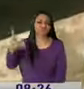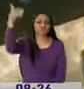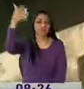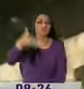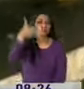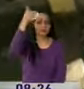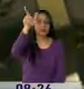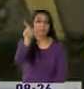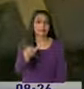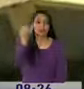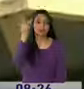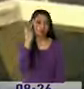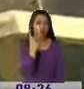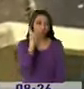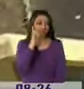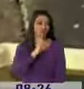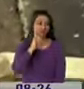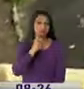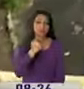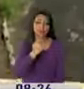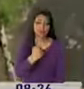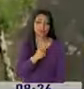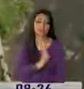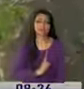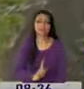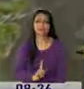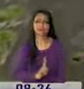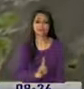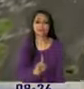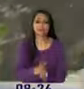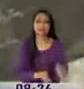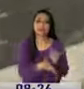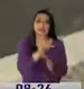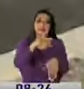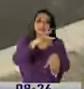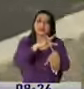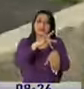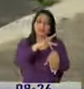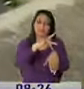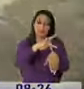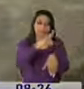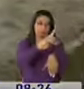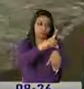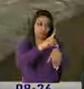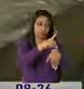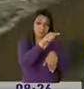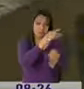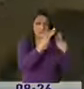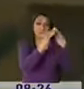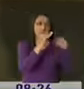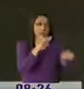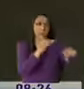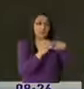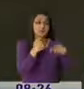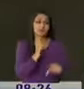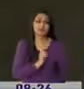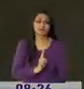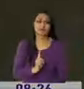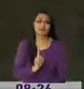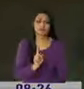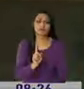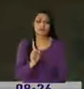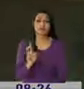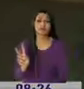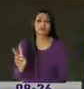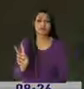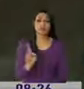dos personas. Y yo pues, tenía que salir una cita médica, yo vivo ahí en la esquina. Y yo salía cuando ellos se fueron por